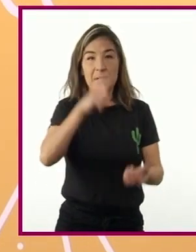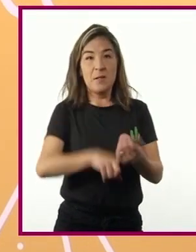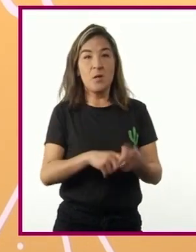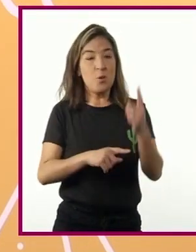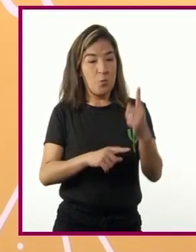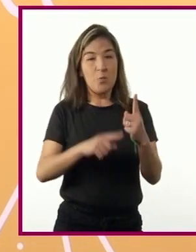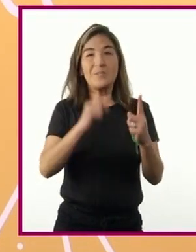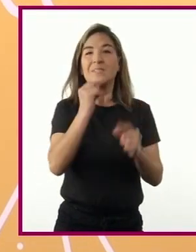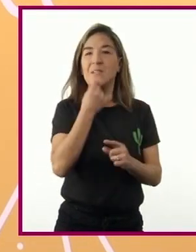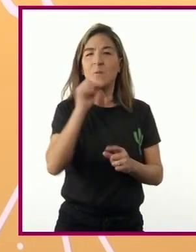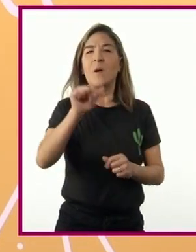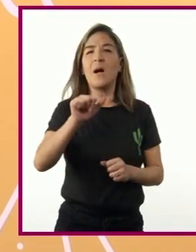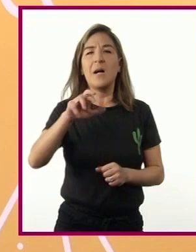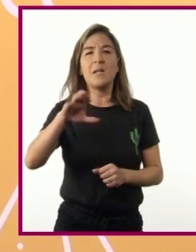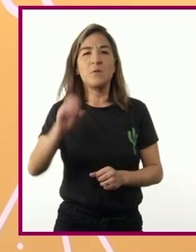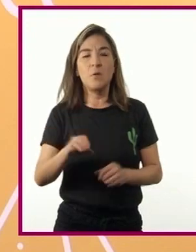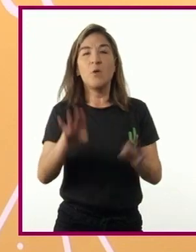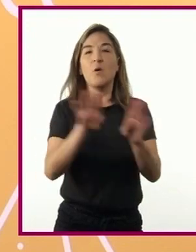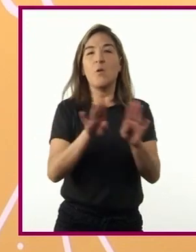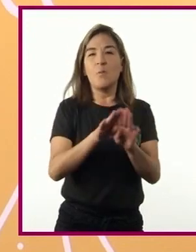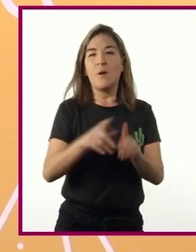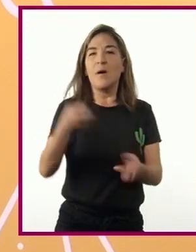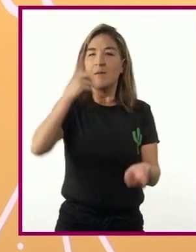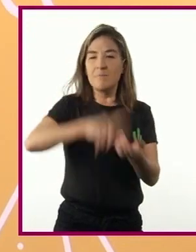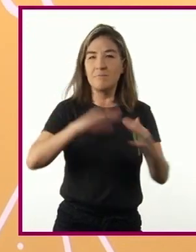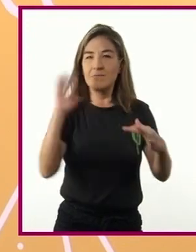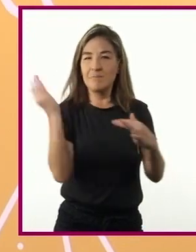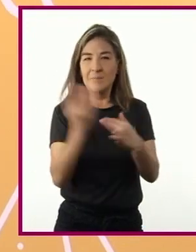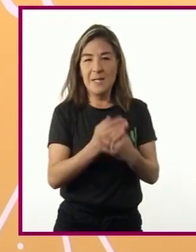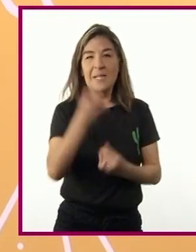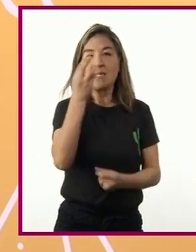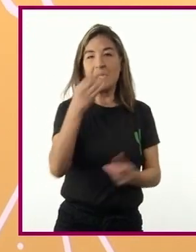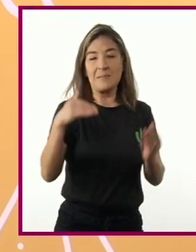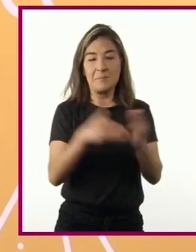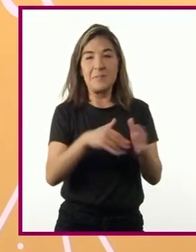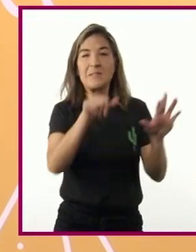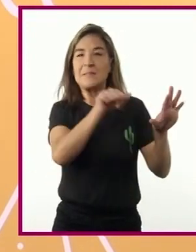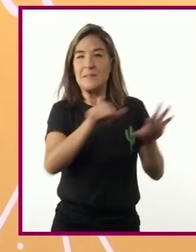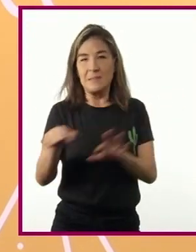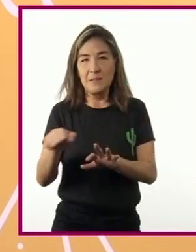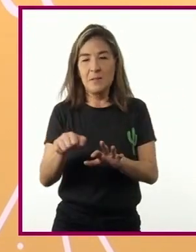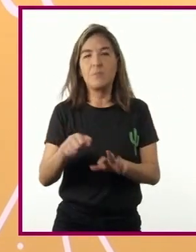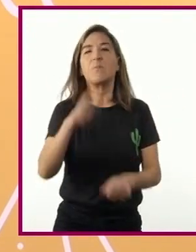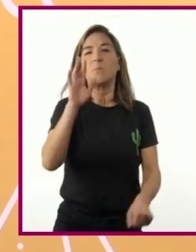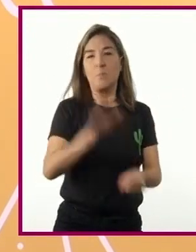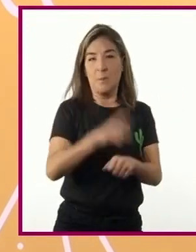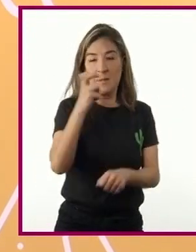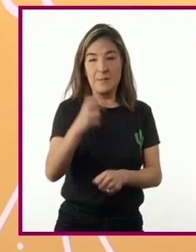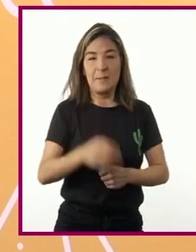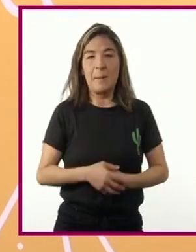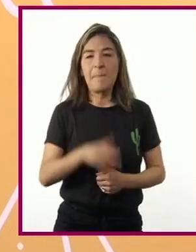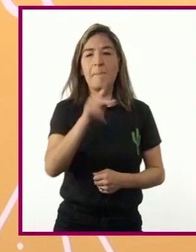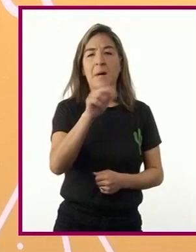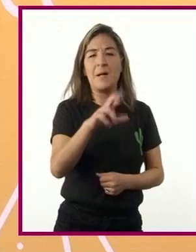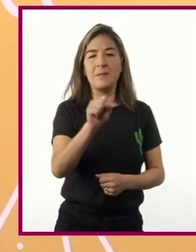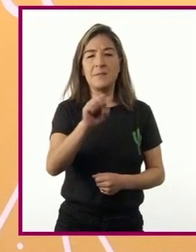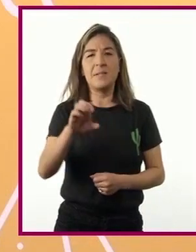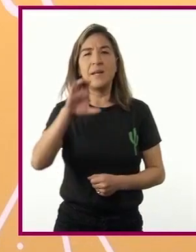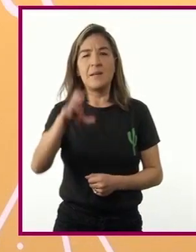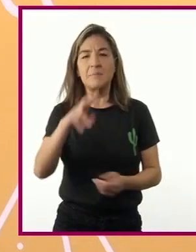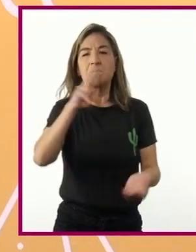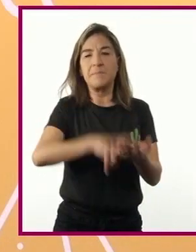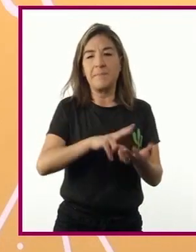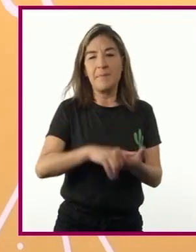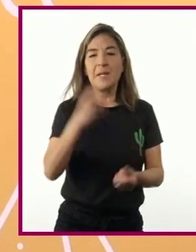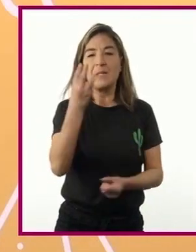segundo de arco es un grado dividido entre 3600. Por tanto, un parsec equivale